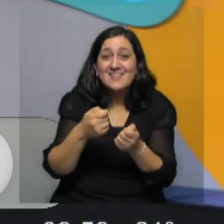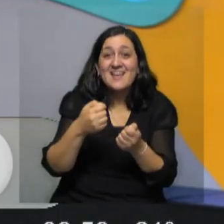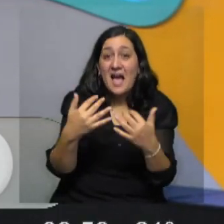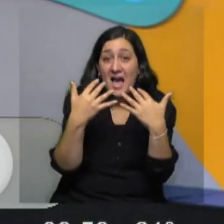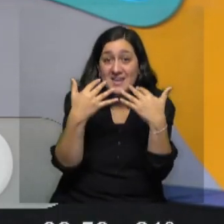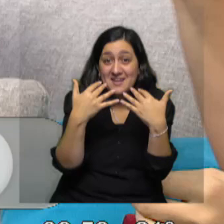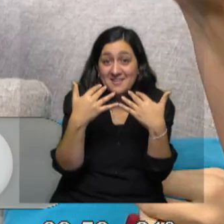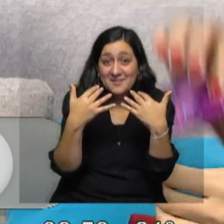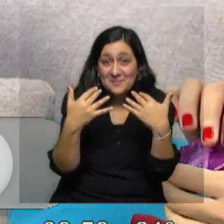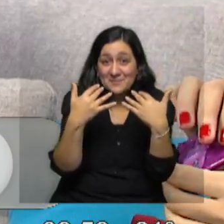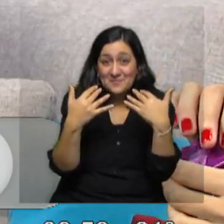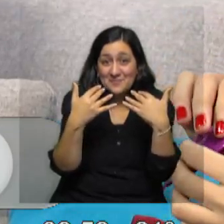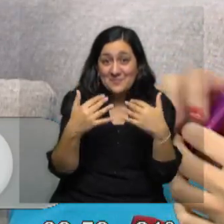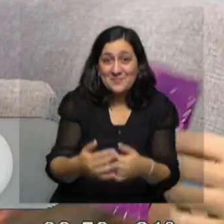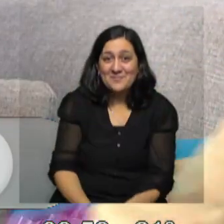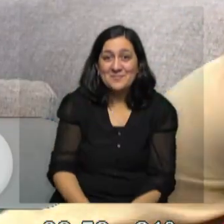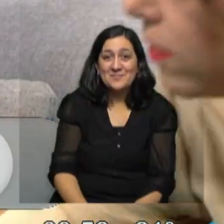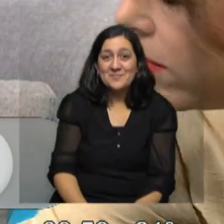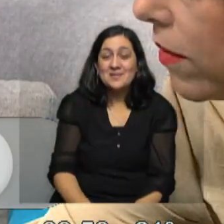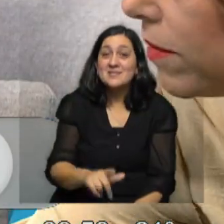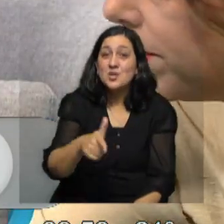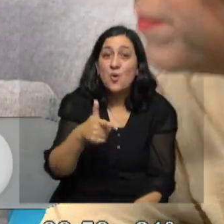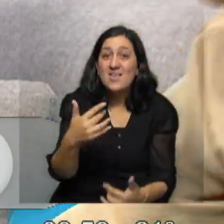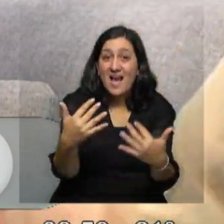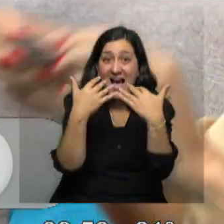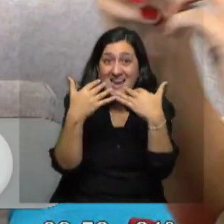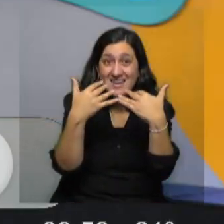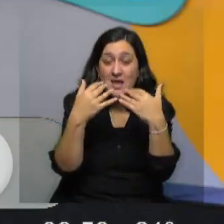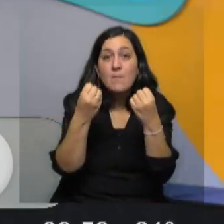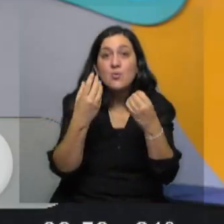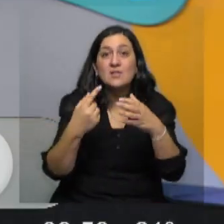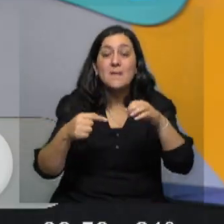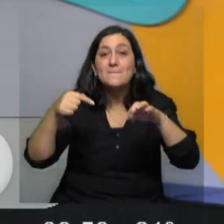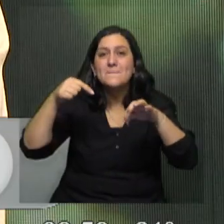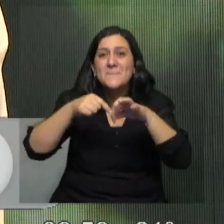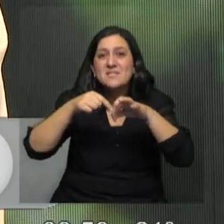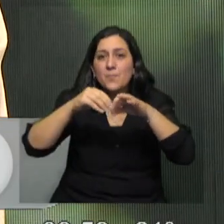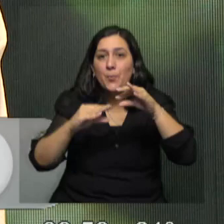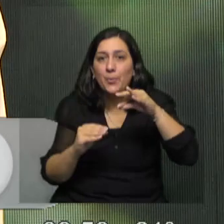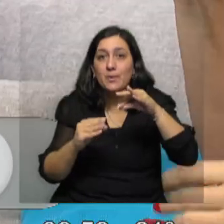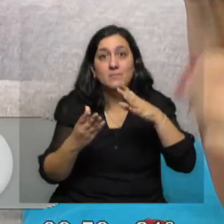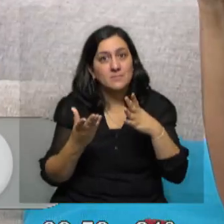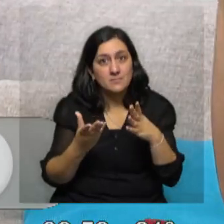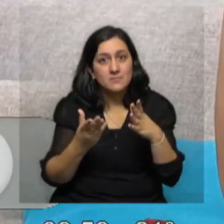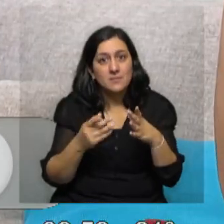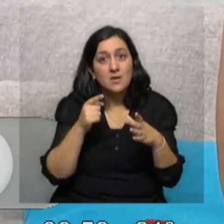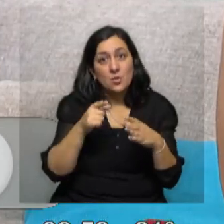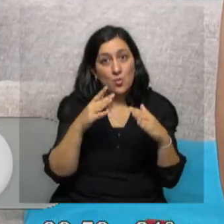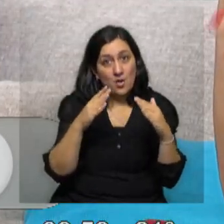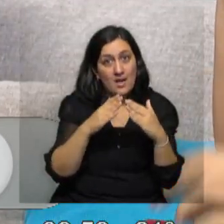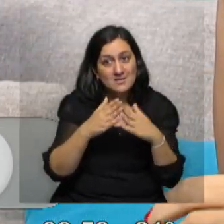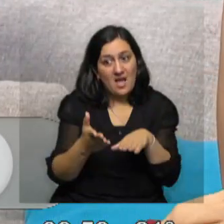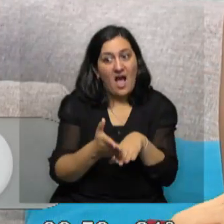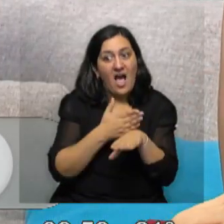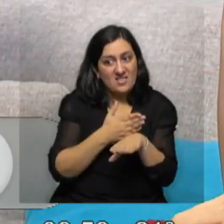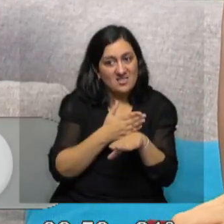¡Aire! ¡Aire! Aire. Sí. ¿Sí? Bien, tiene si aire. Si no tiene aire... Está pinchado. Entonces no sirve. Eso lo haces en tu casa antes de salir. Por eso,